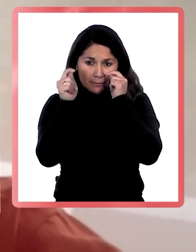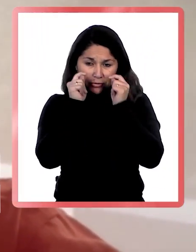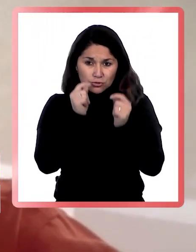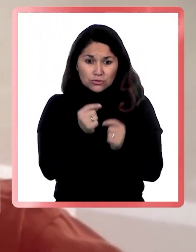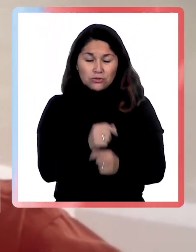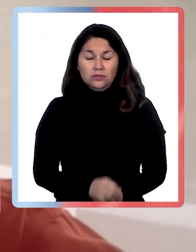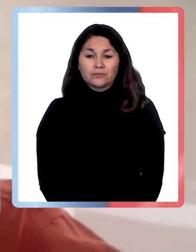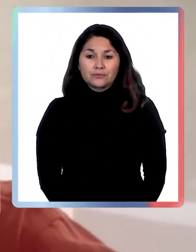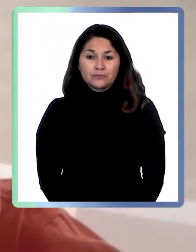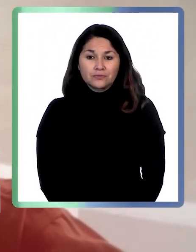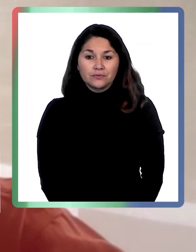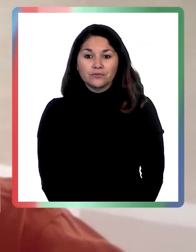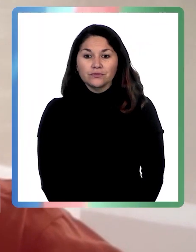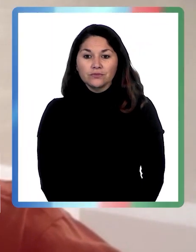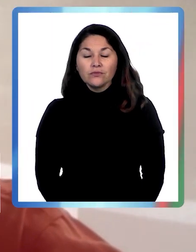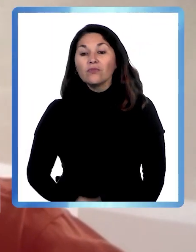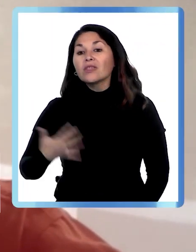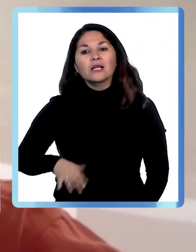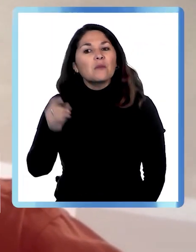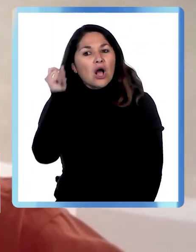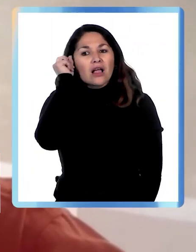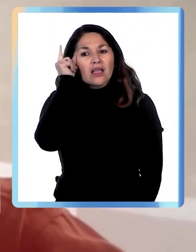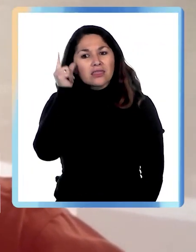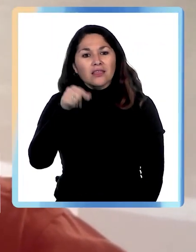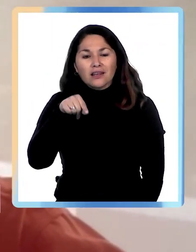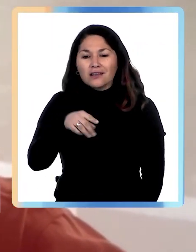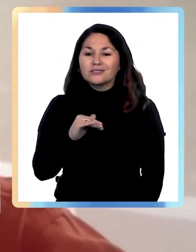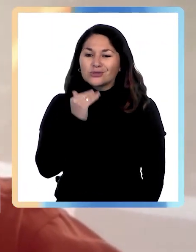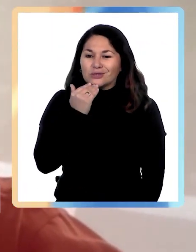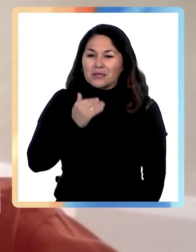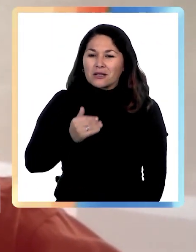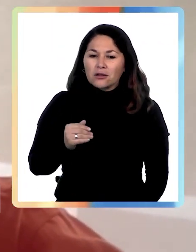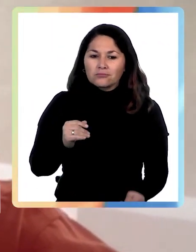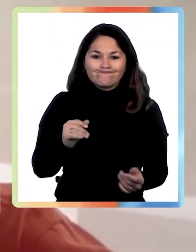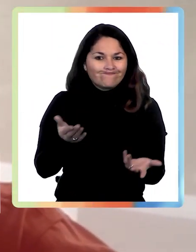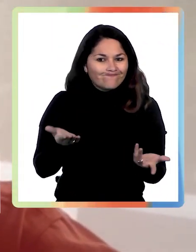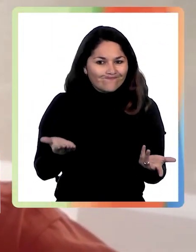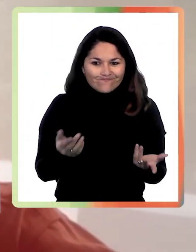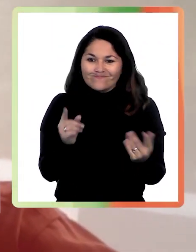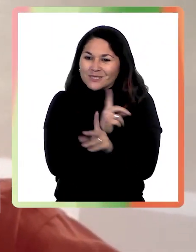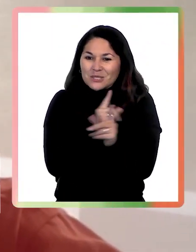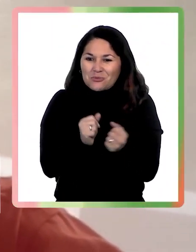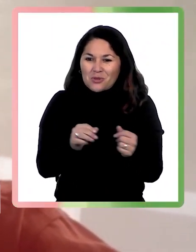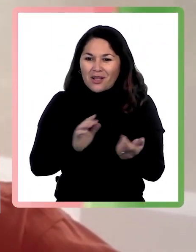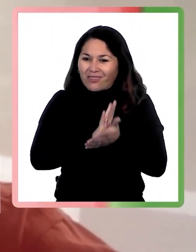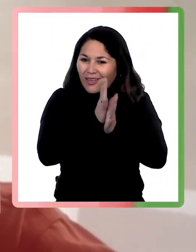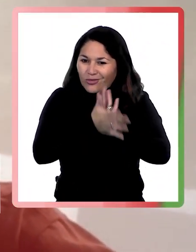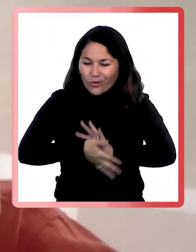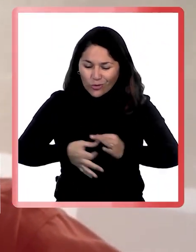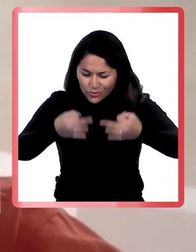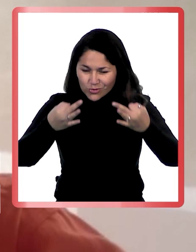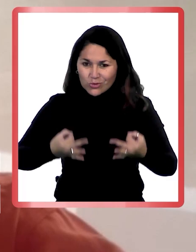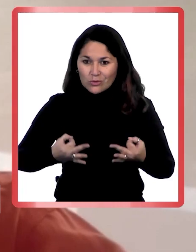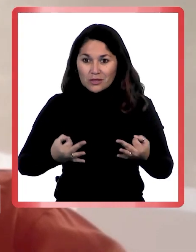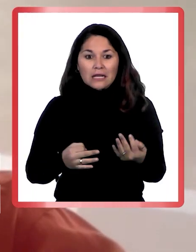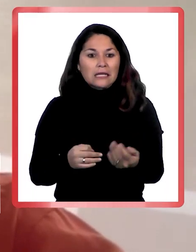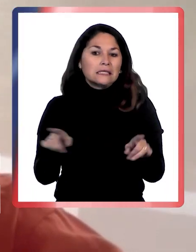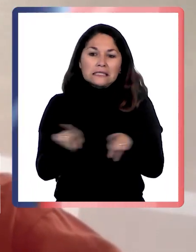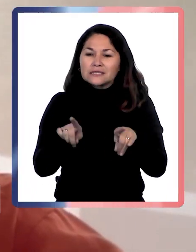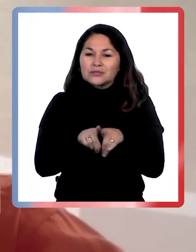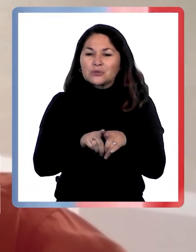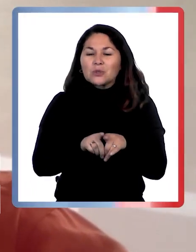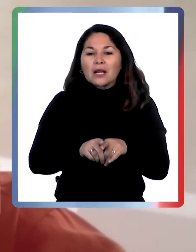alta connotación pero también es importante entender que esta medida no está siendo suficiente producto de aquello muestras concretas como el paro de Los